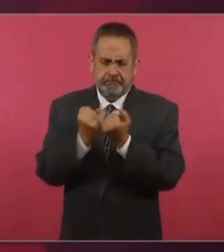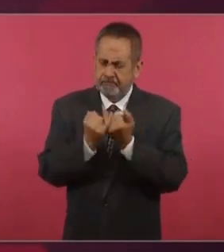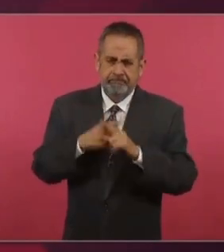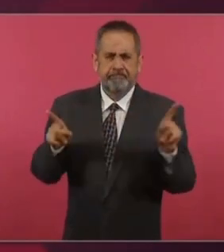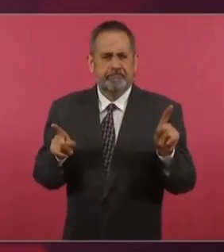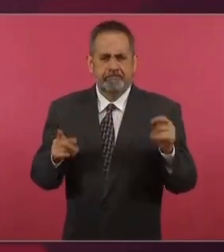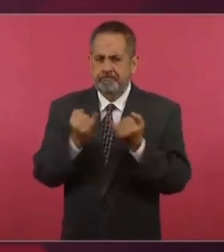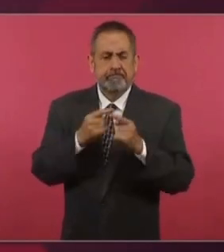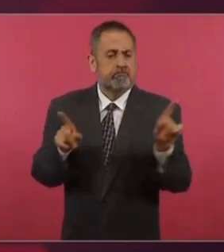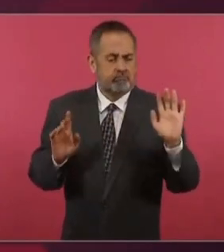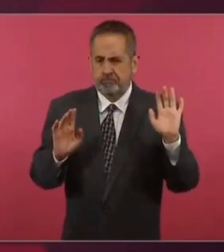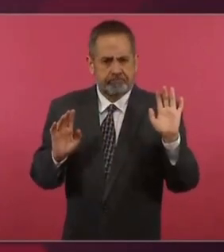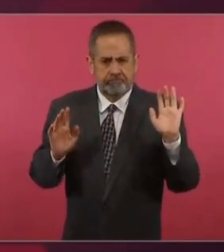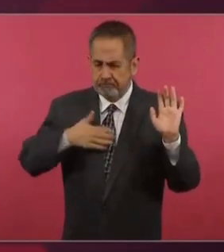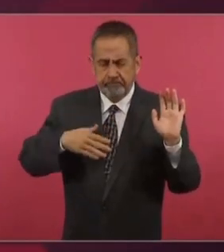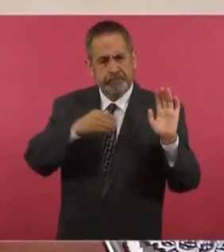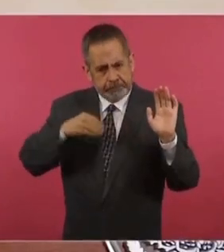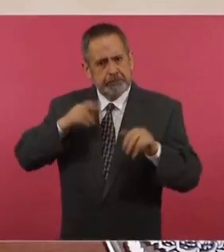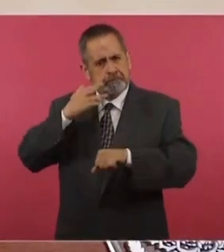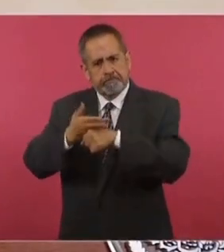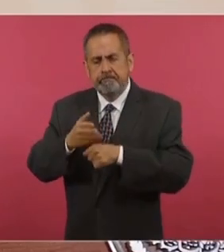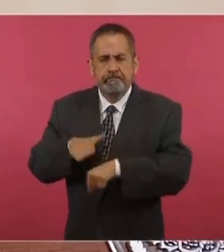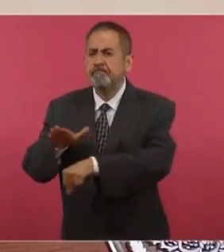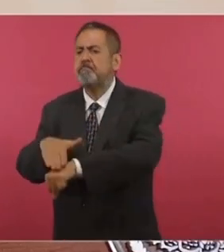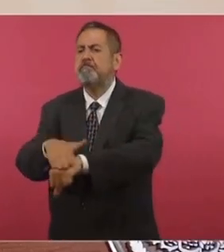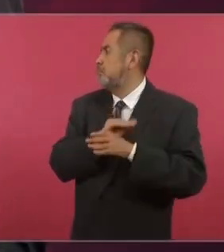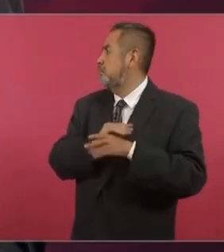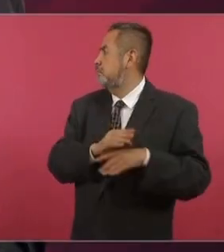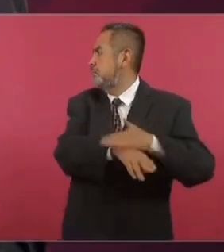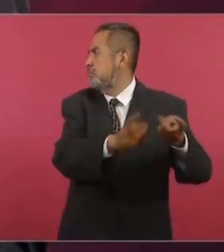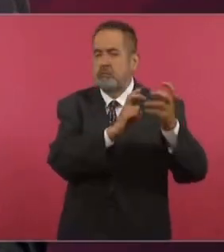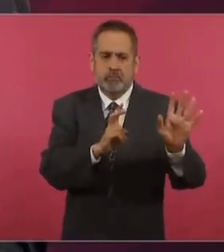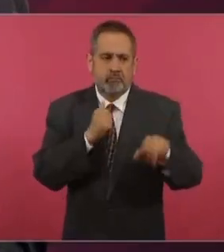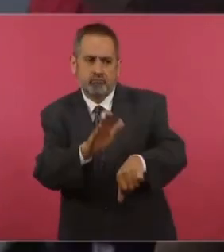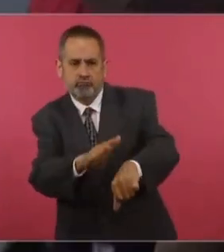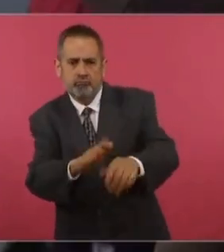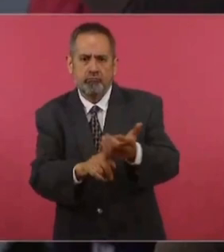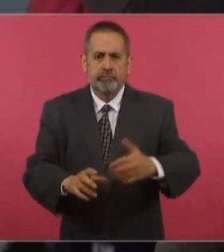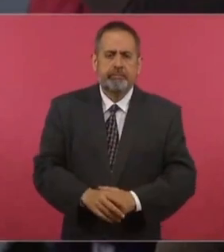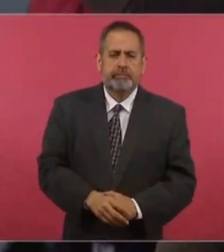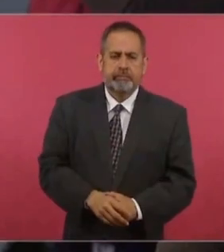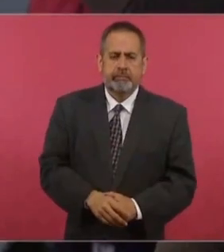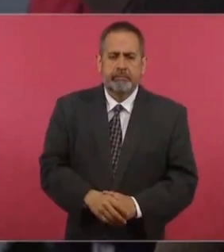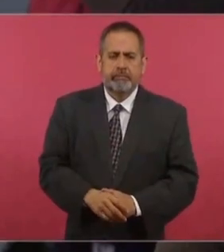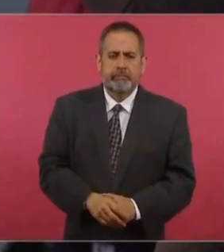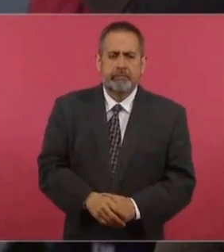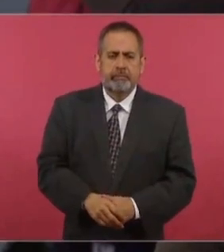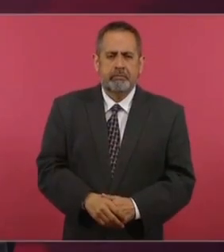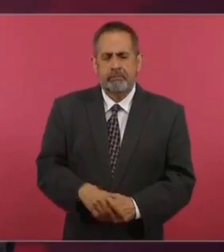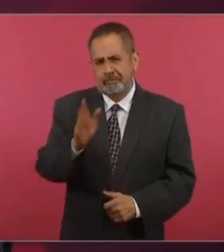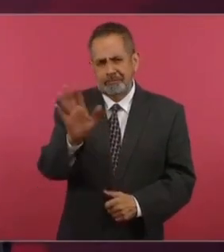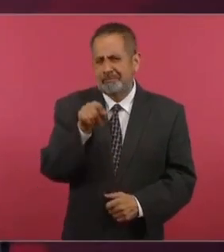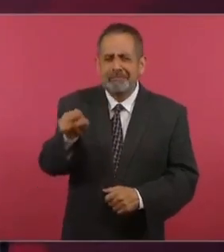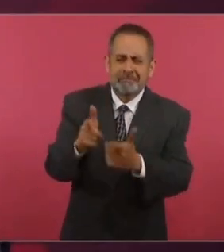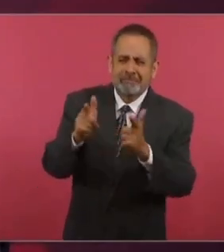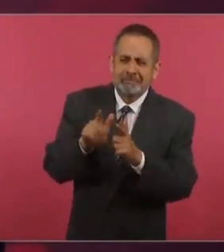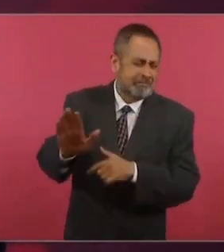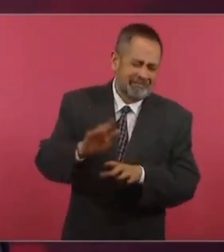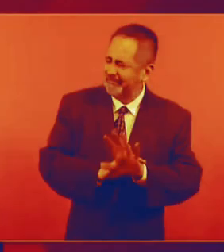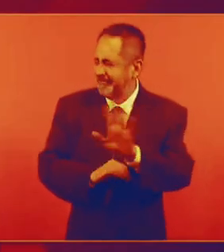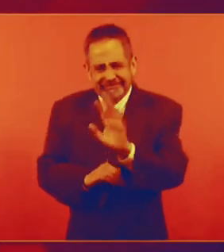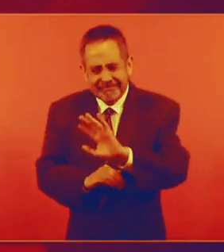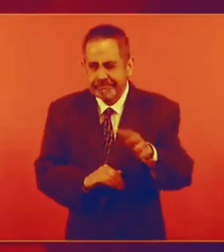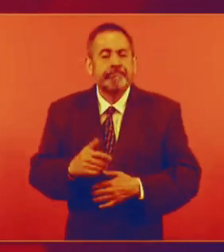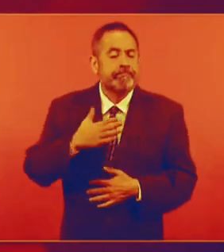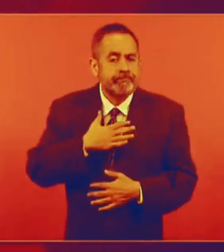iguales. Y tenemos la obligación de advertirle a la gente. ¿Usted tiene a Mario Delgado, por ejemplo, a los presidentes? No, pero yo no sé, ese es el partido. No, no, no,